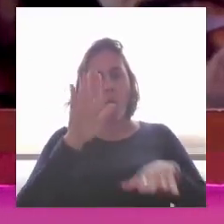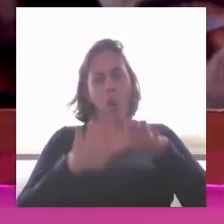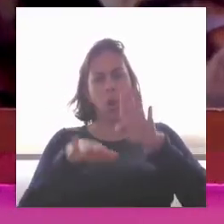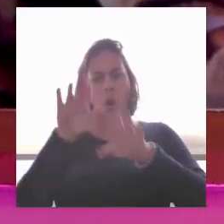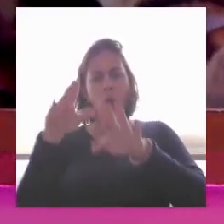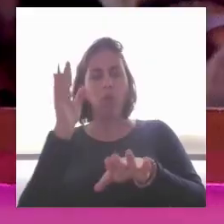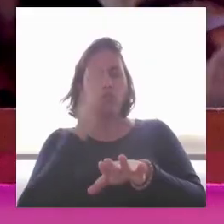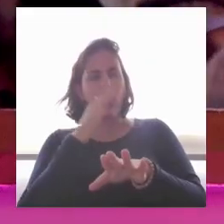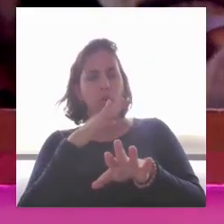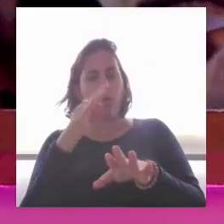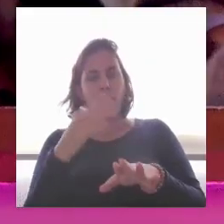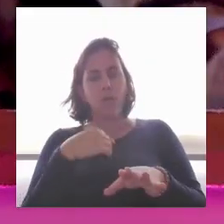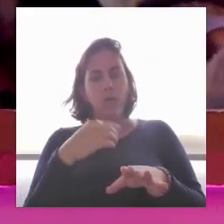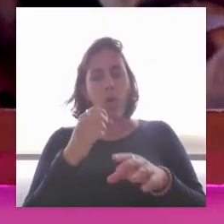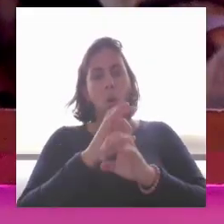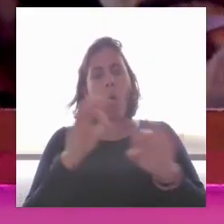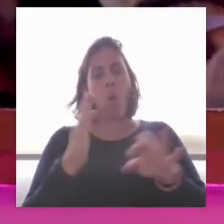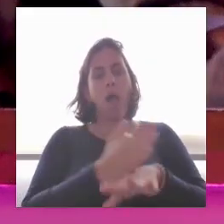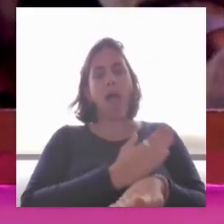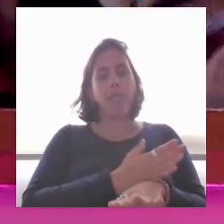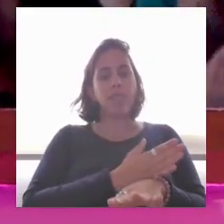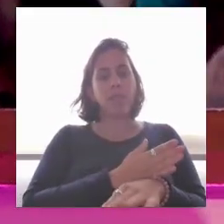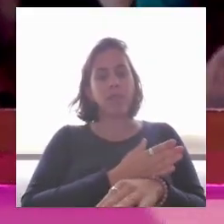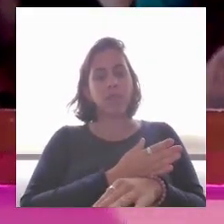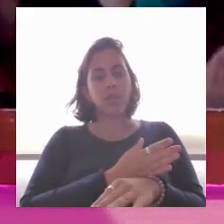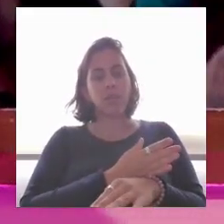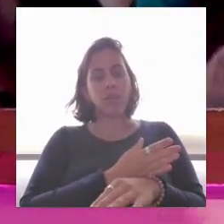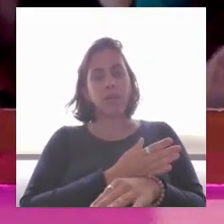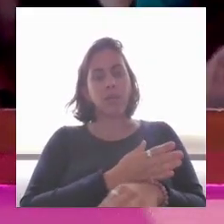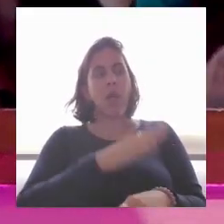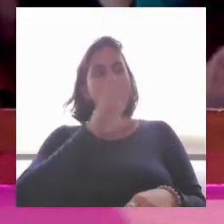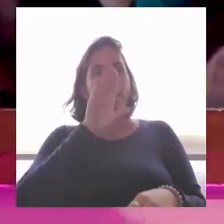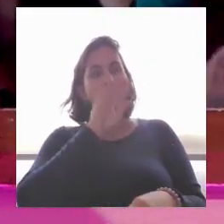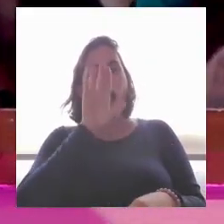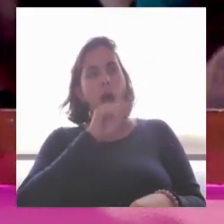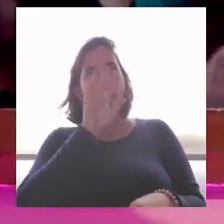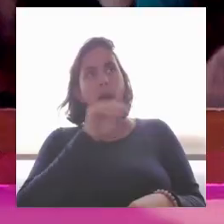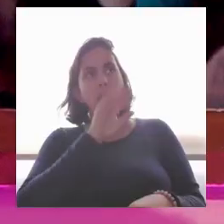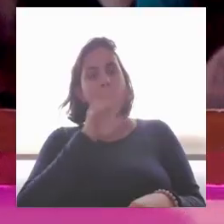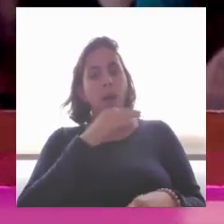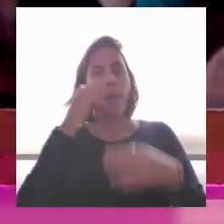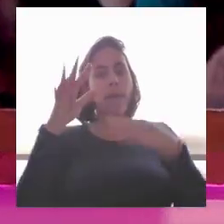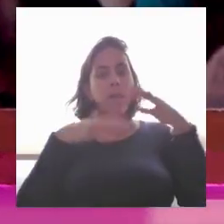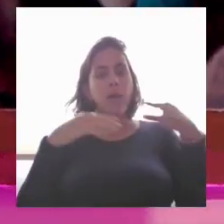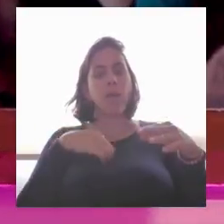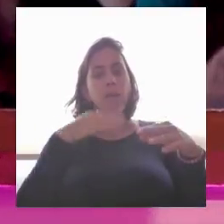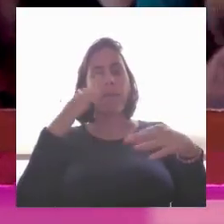patas! O antes, cuando recién están en los balbuceos, hacer